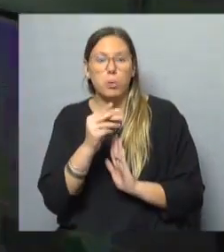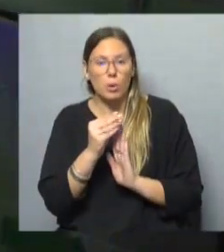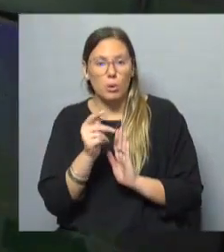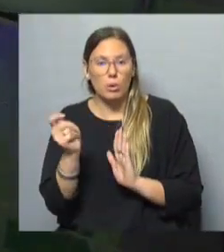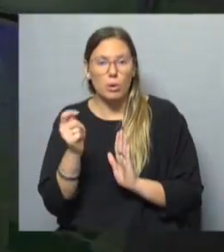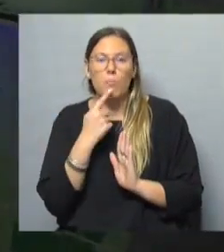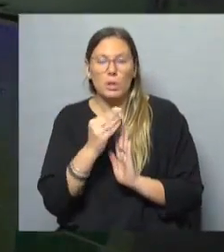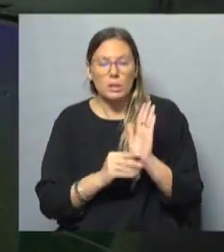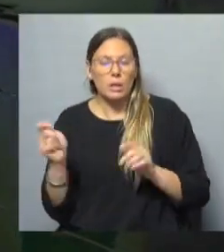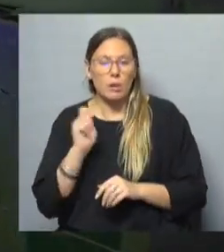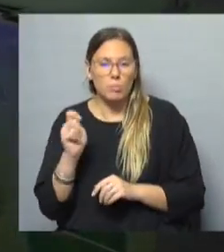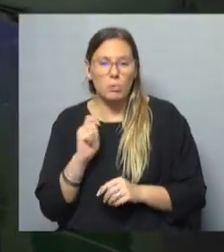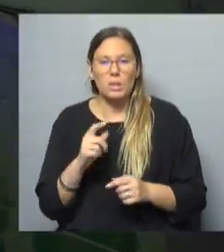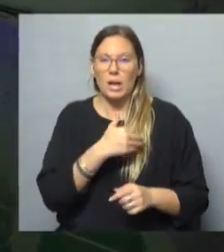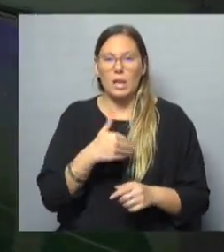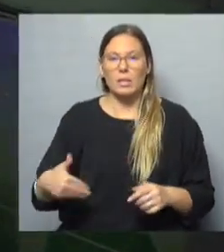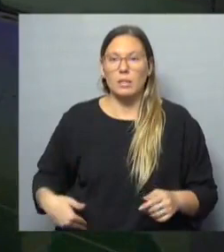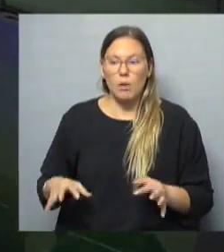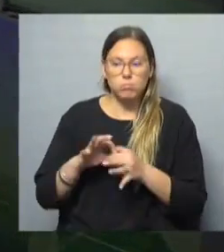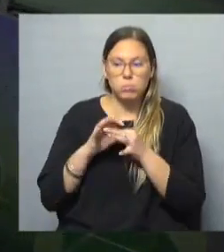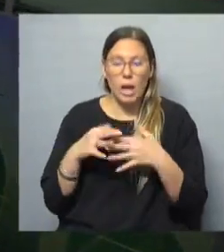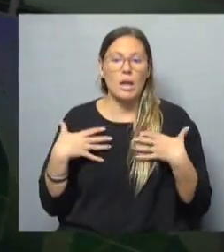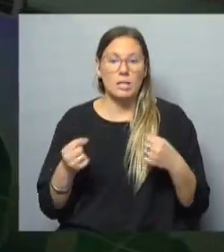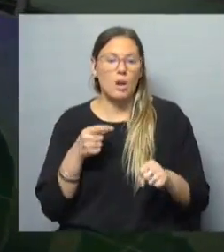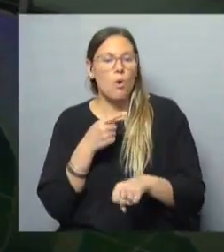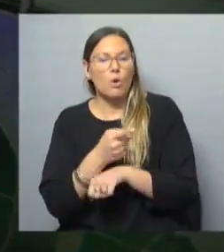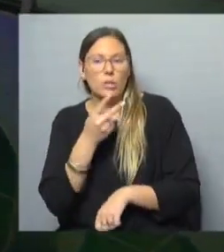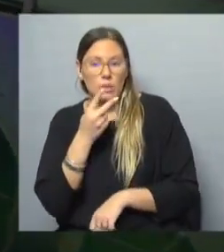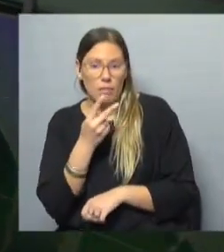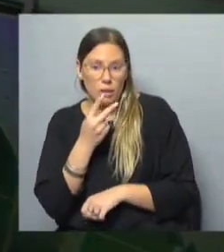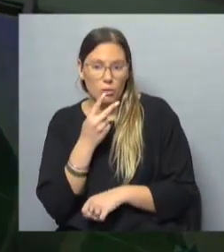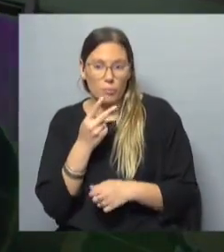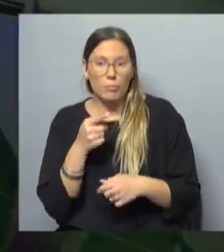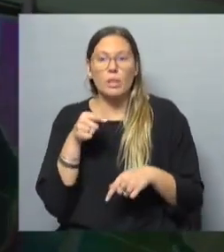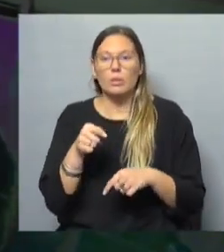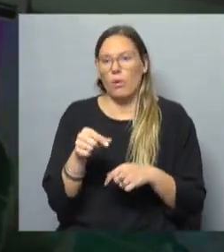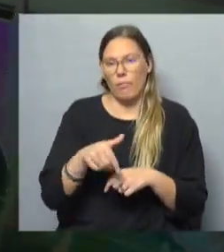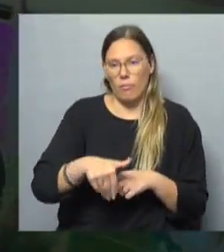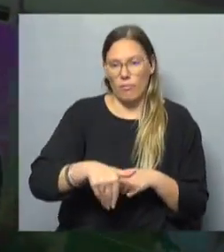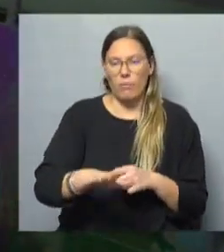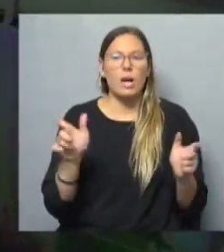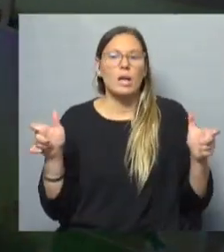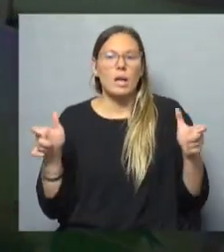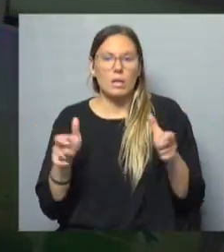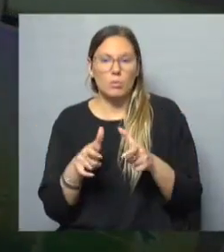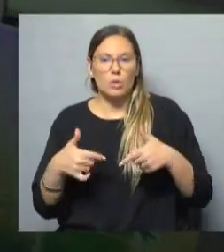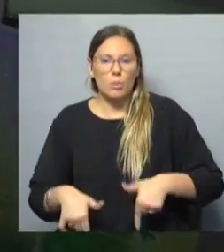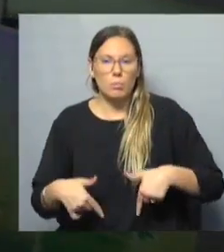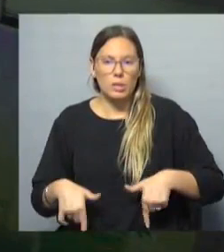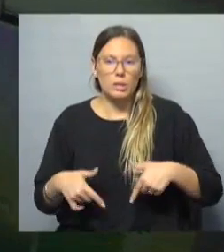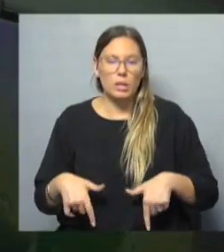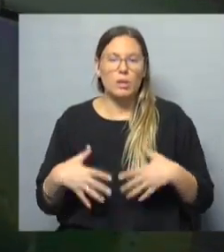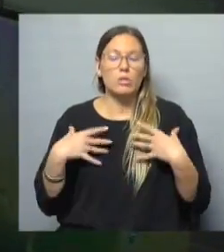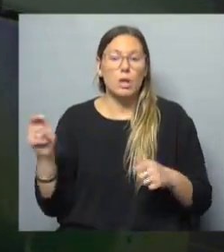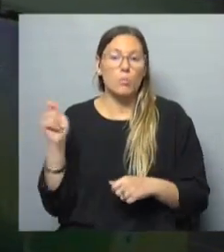vinculada a la salud contra el tabaquismo. Esto hará que seguramente a la brevedad haya reuniones con el Ministerio de Salud